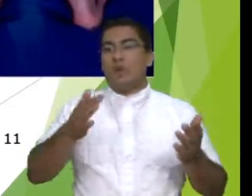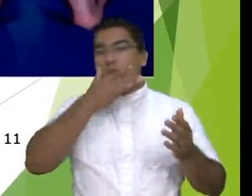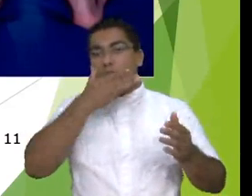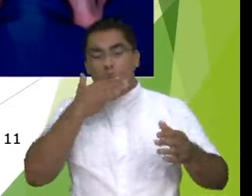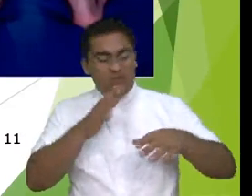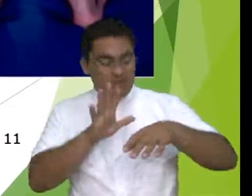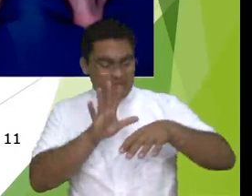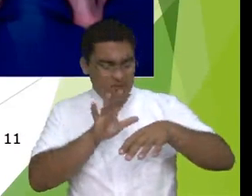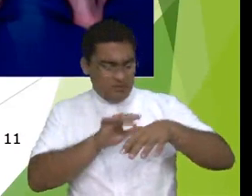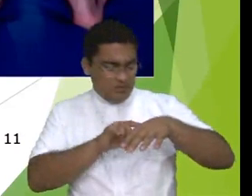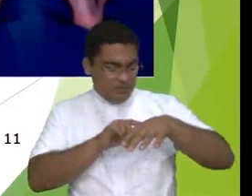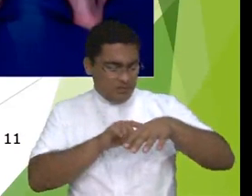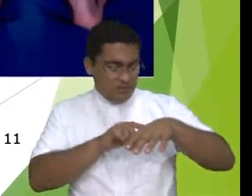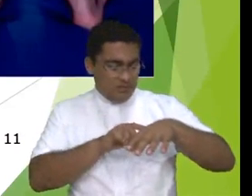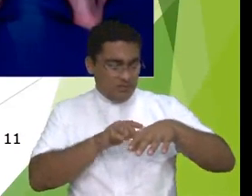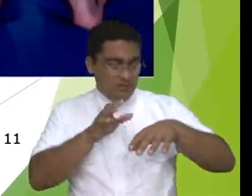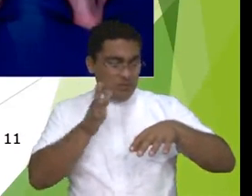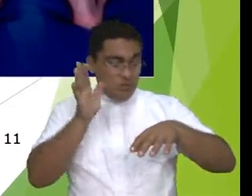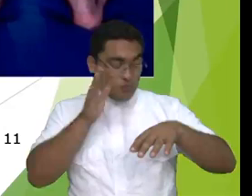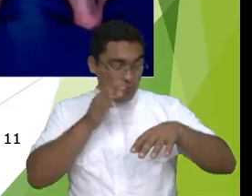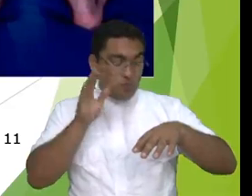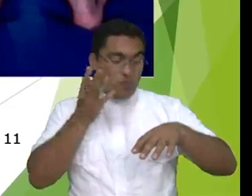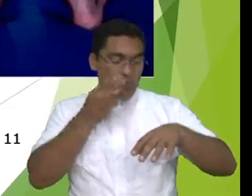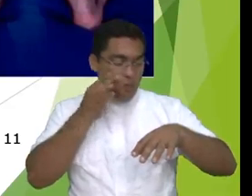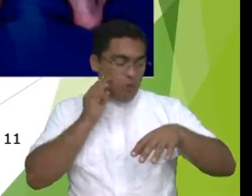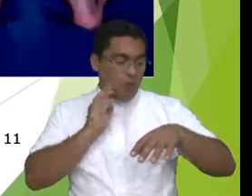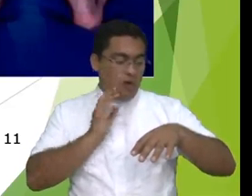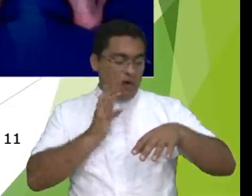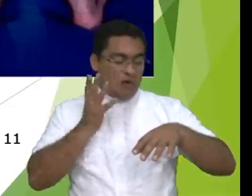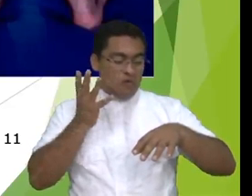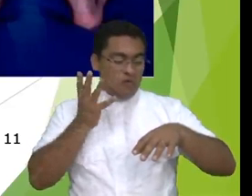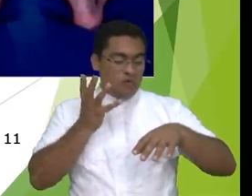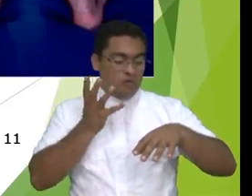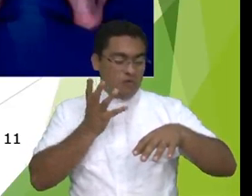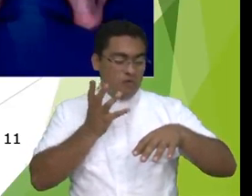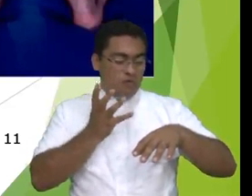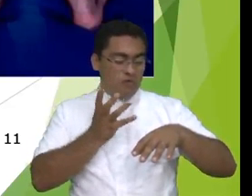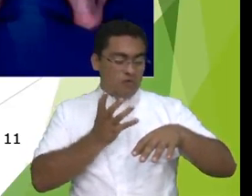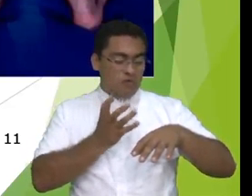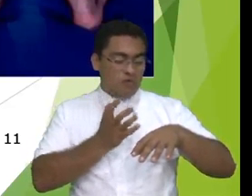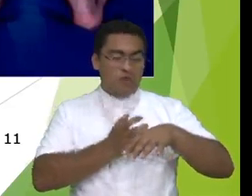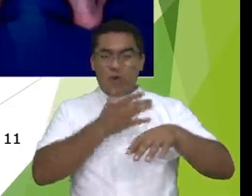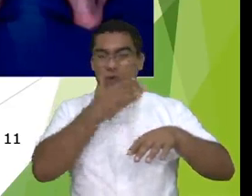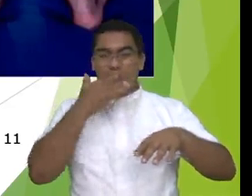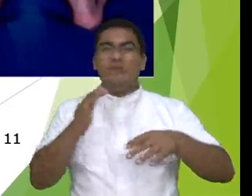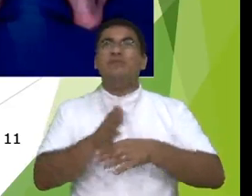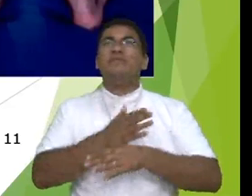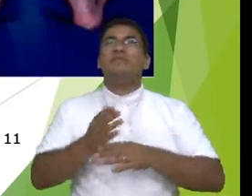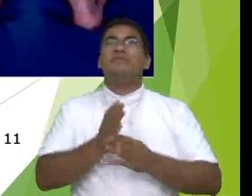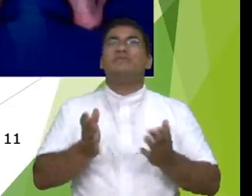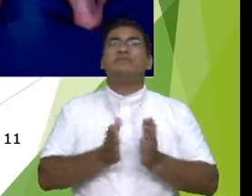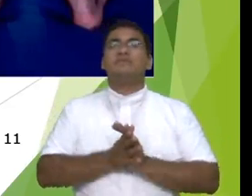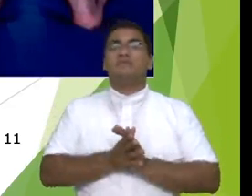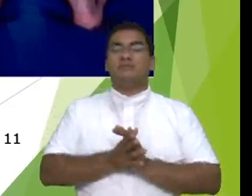la piel, ¿verdad? Sí. Que es morado, empieza siempre con algo morado y luego mientras se va reabsorbiendo el hematoma, pues va cambiando de color, ¿verdad? Se va poniendo